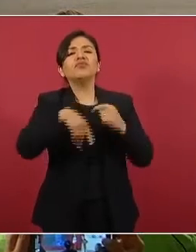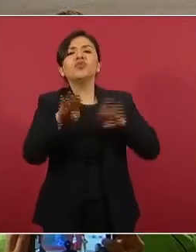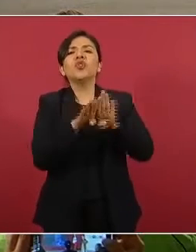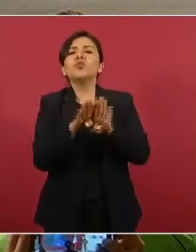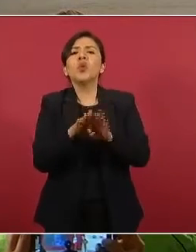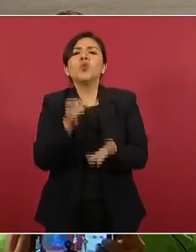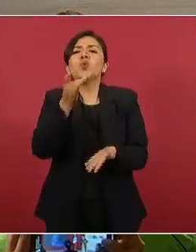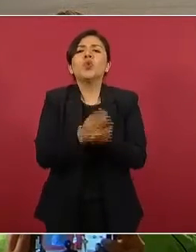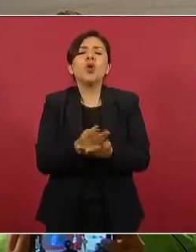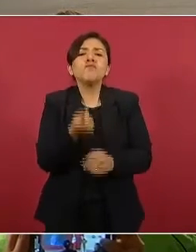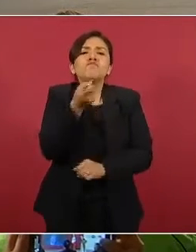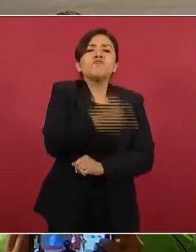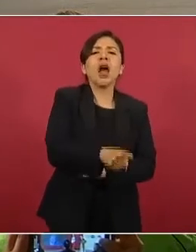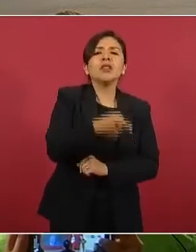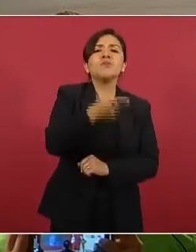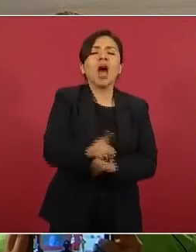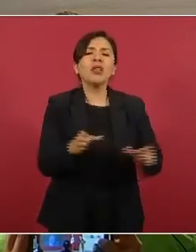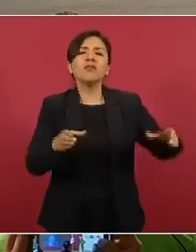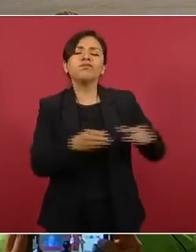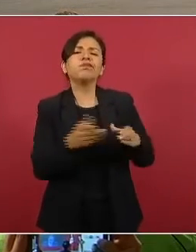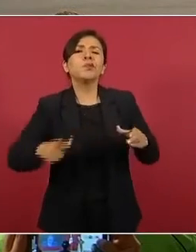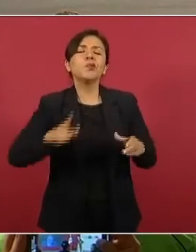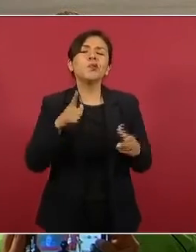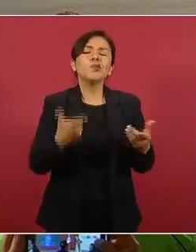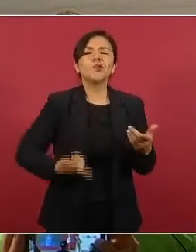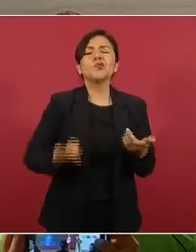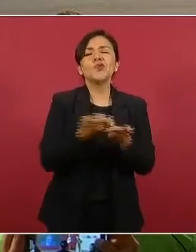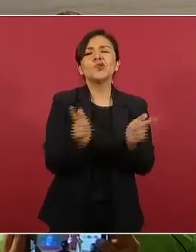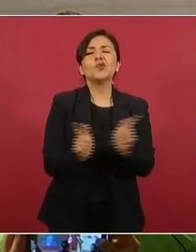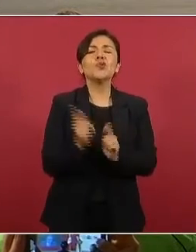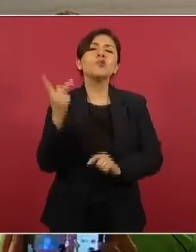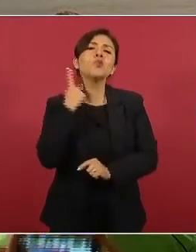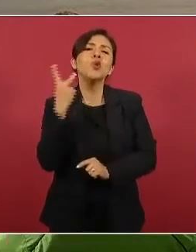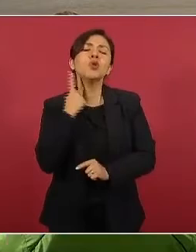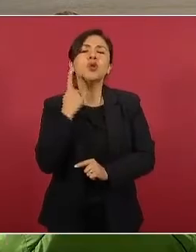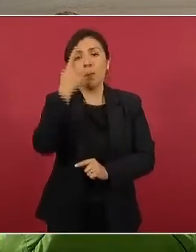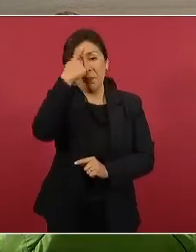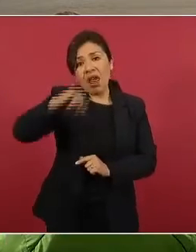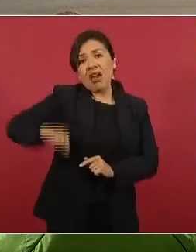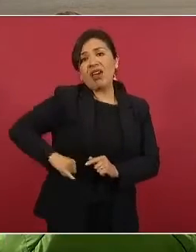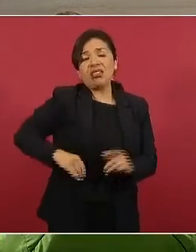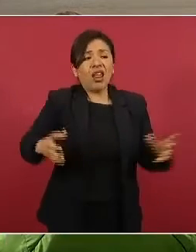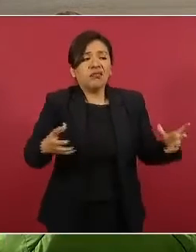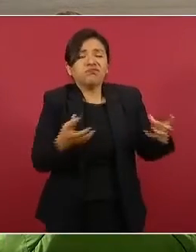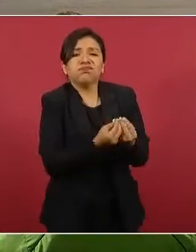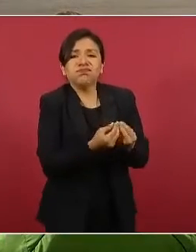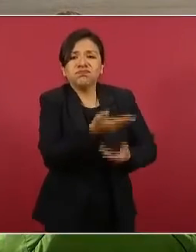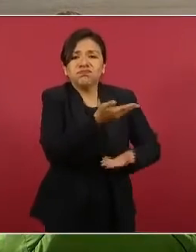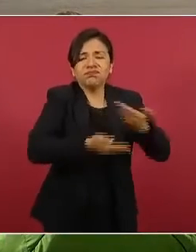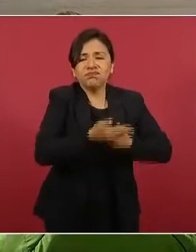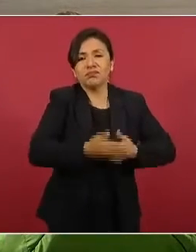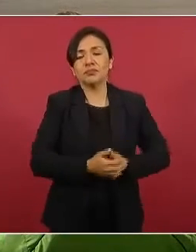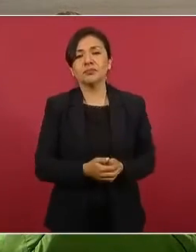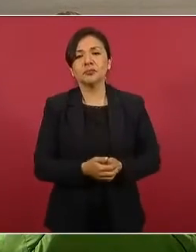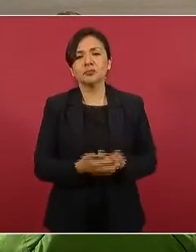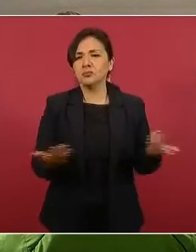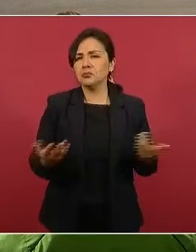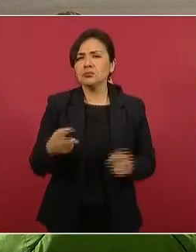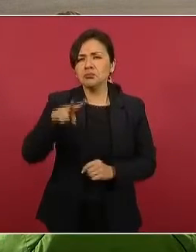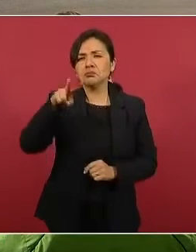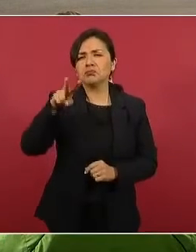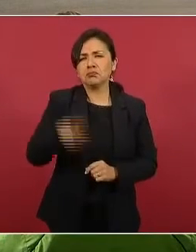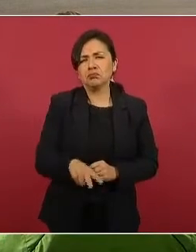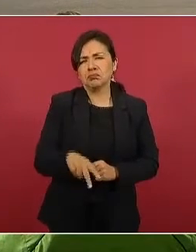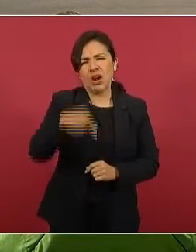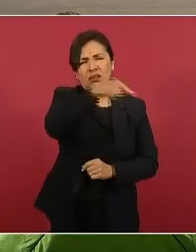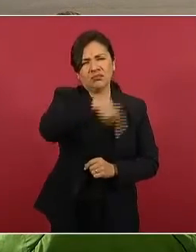políticas ordenadas por los intereses creados del momento. Claro está, de aquí lo